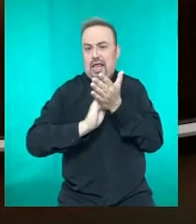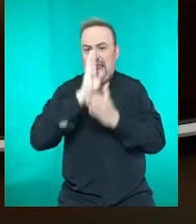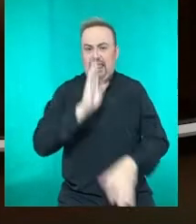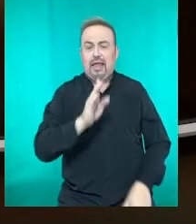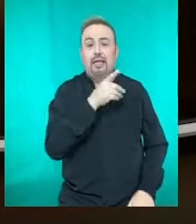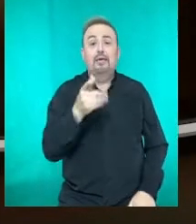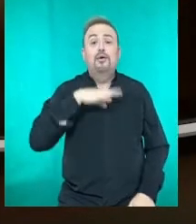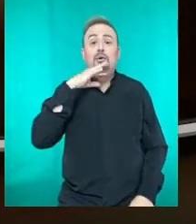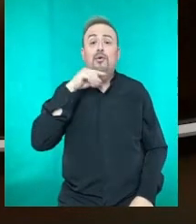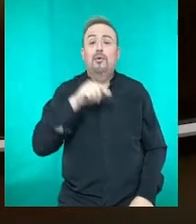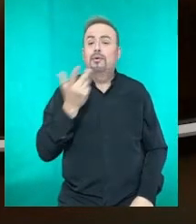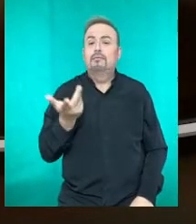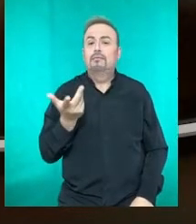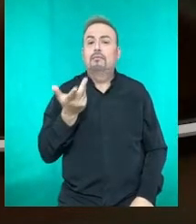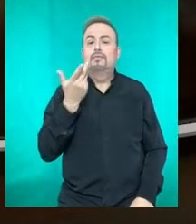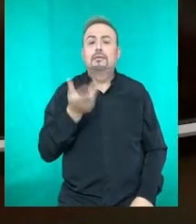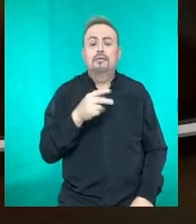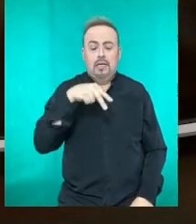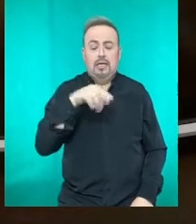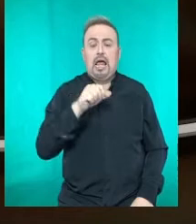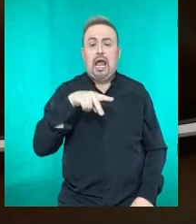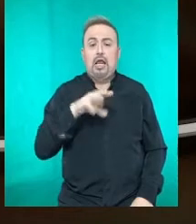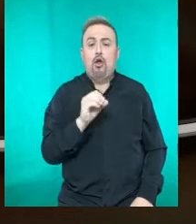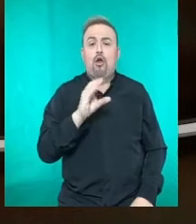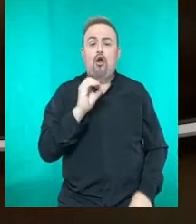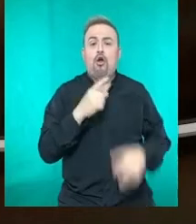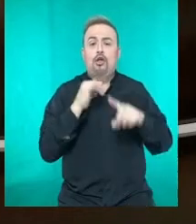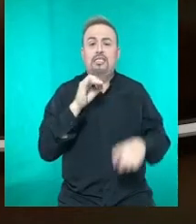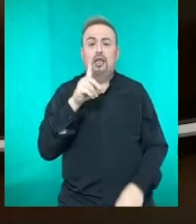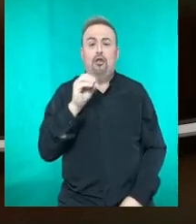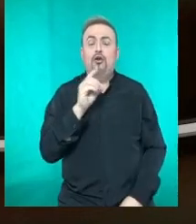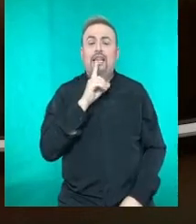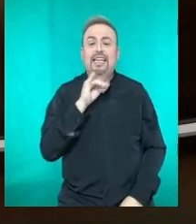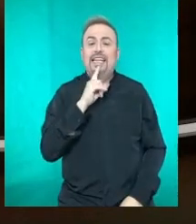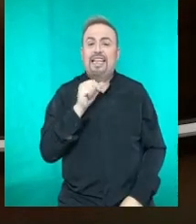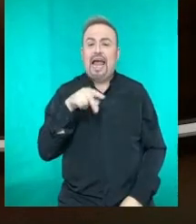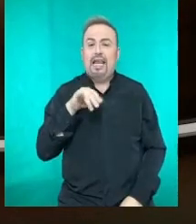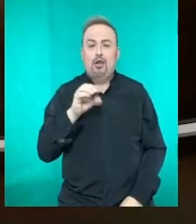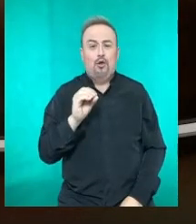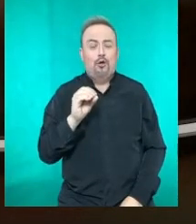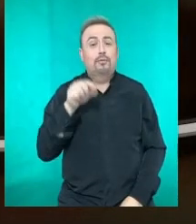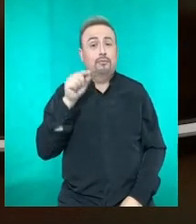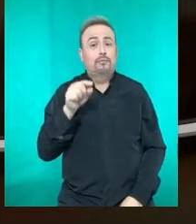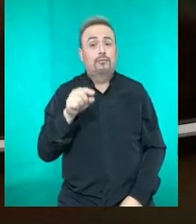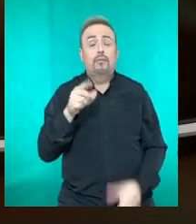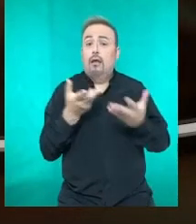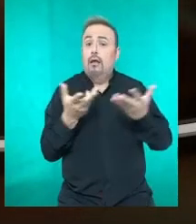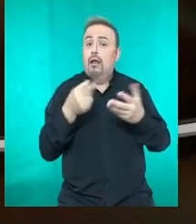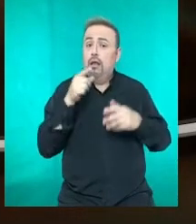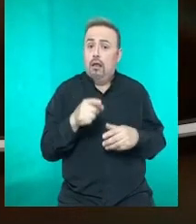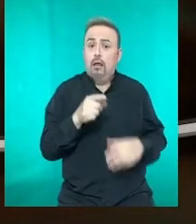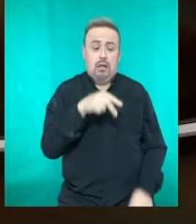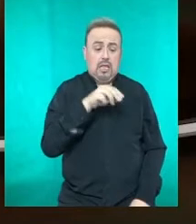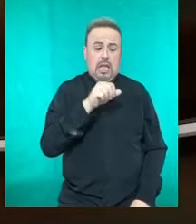el uso de las nanopartículas de óxido de titanio. Ya conocemos, estamos pensando en que el tamaño nano es